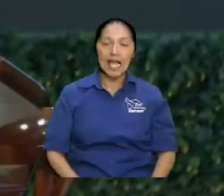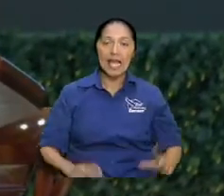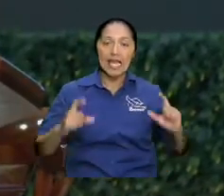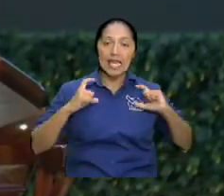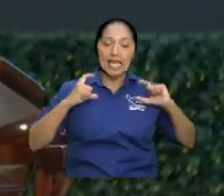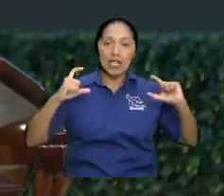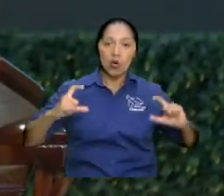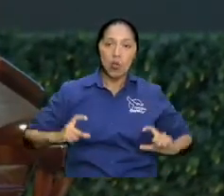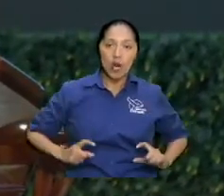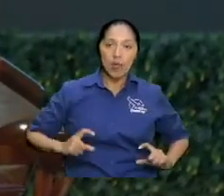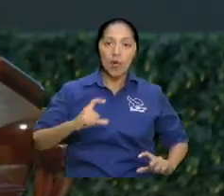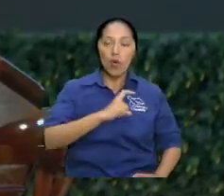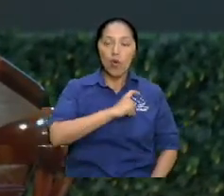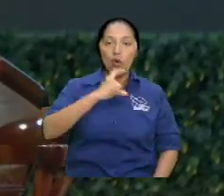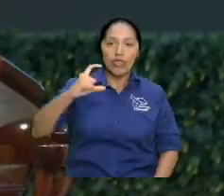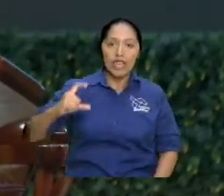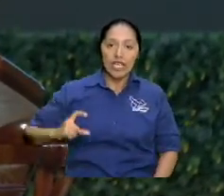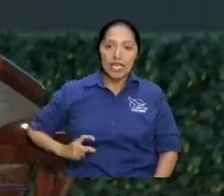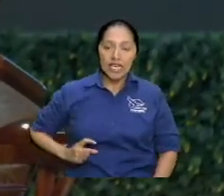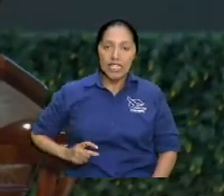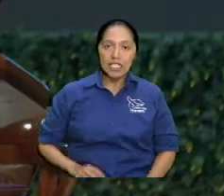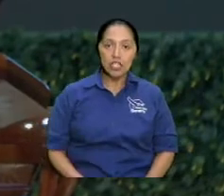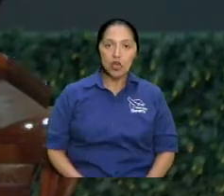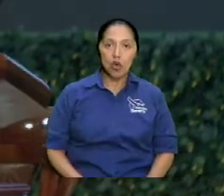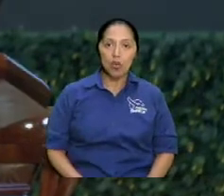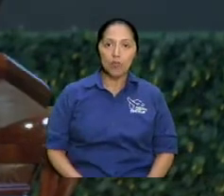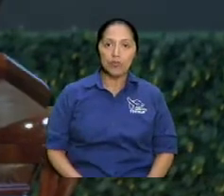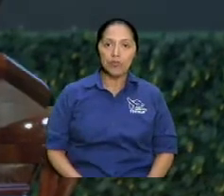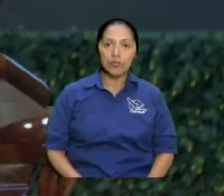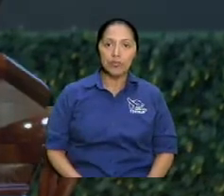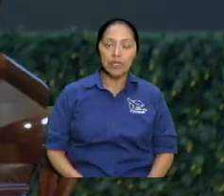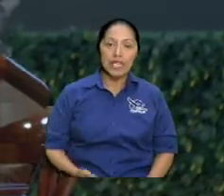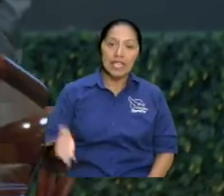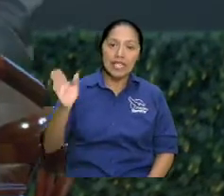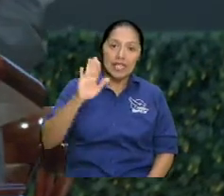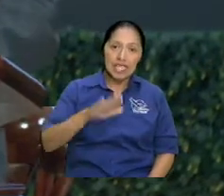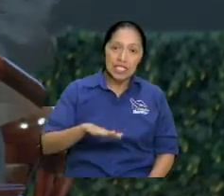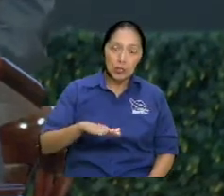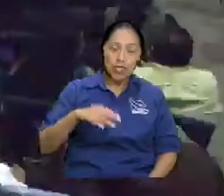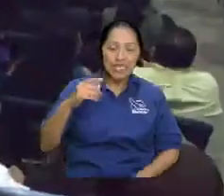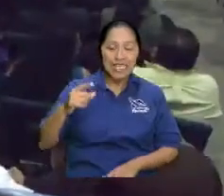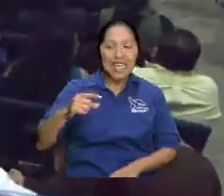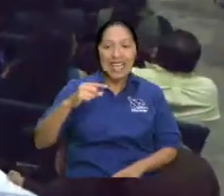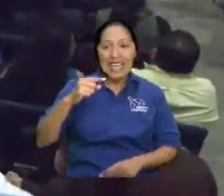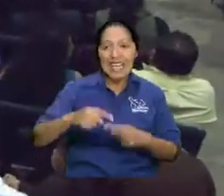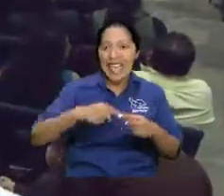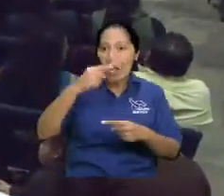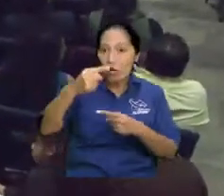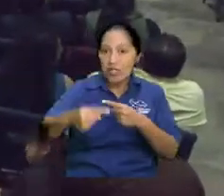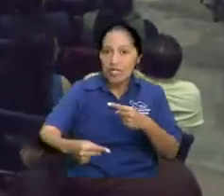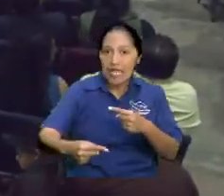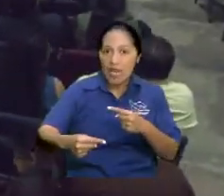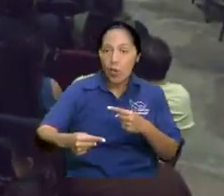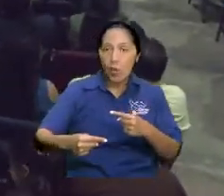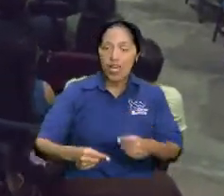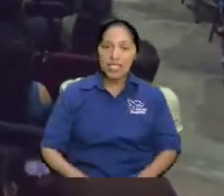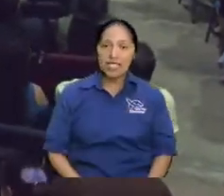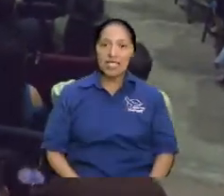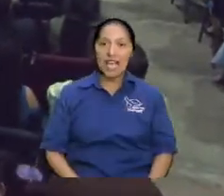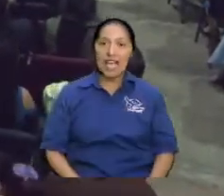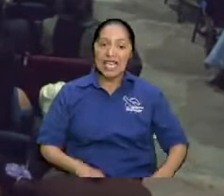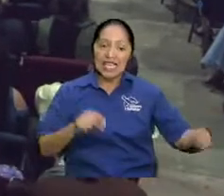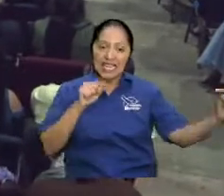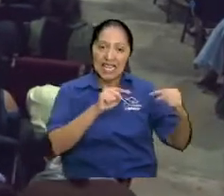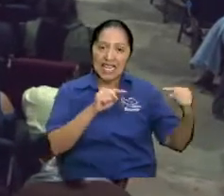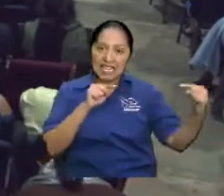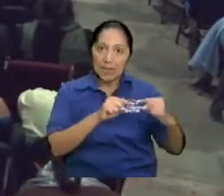hoy? Que se come este pan. Va a tener esta característica. Va a aplastar a los